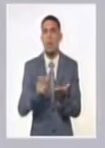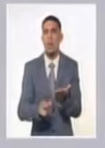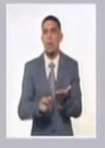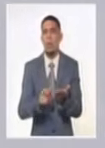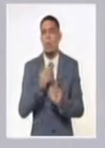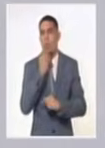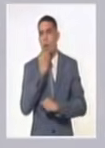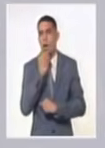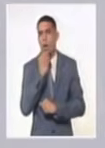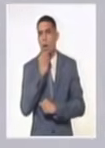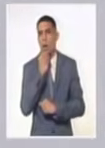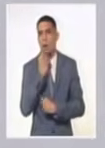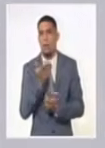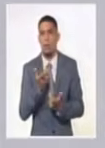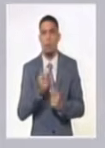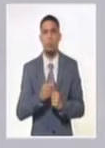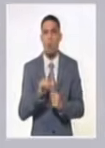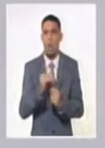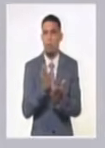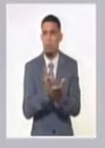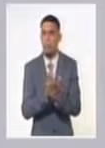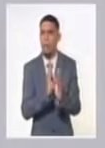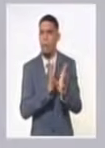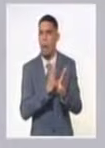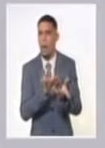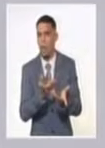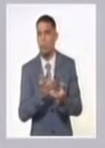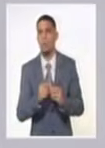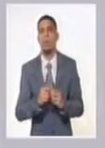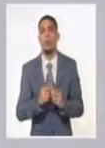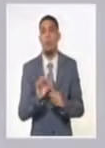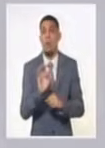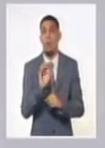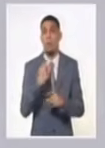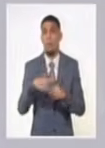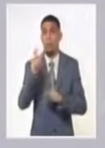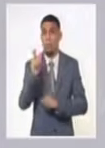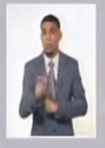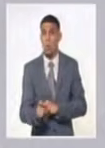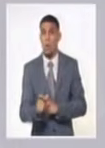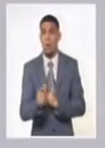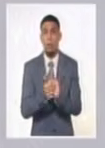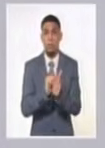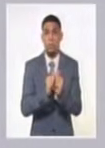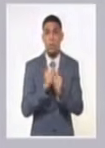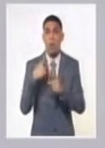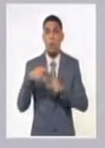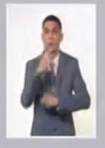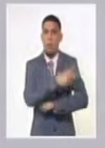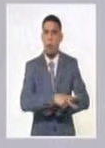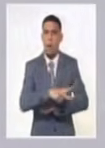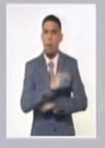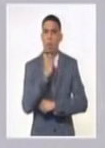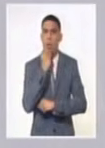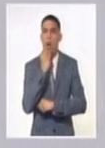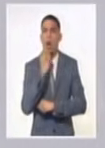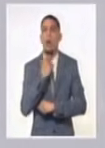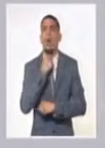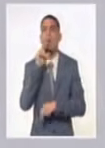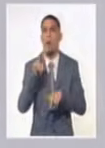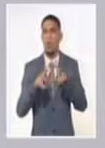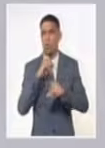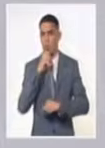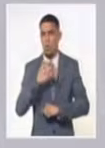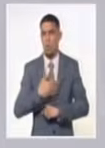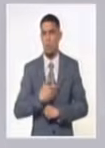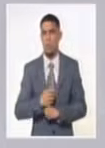poder, por los extraordinarios, algún que otro atleta que tengamos en el exterior para poder realizar su evaluación. El